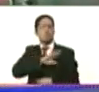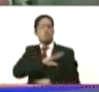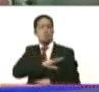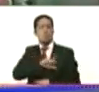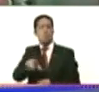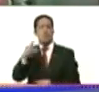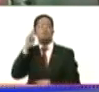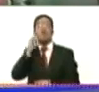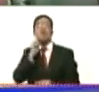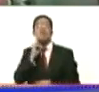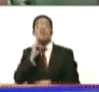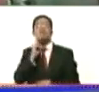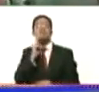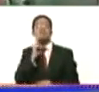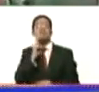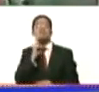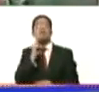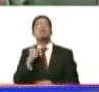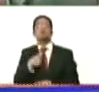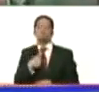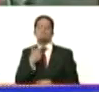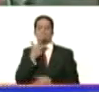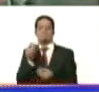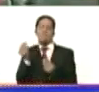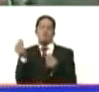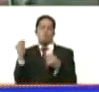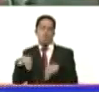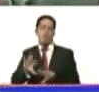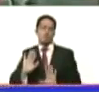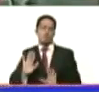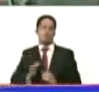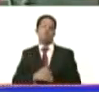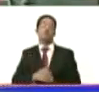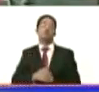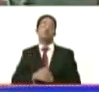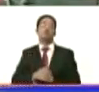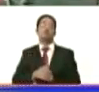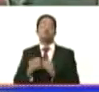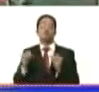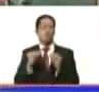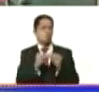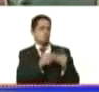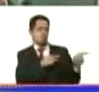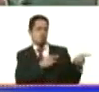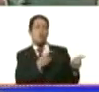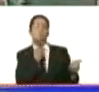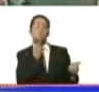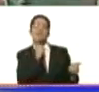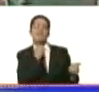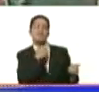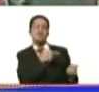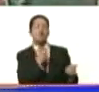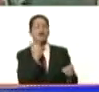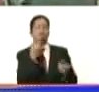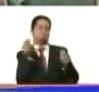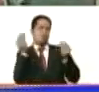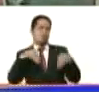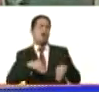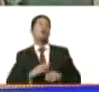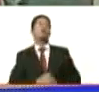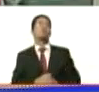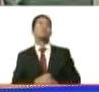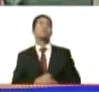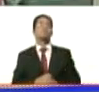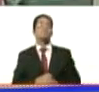Estoy de acuerdo perfecta y correctamente con el general en jefe Vladimir Padrino.